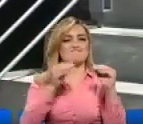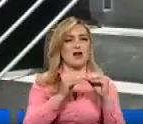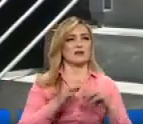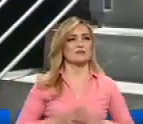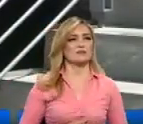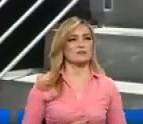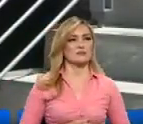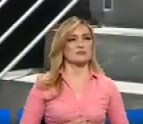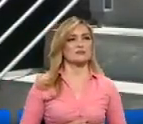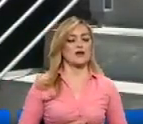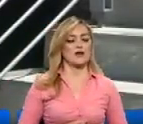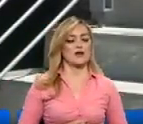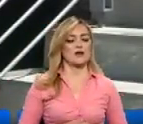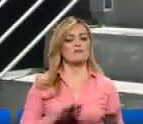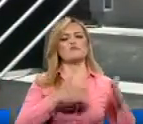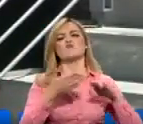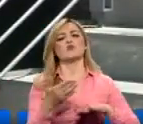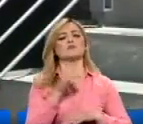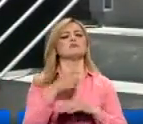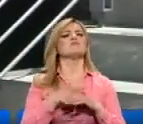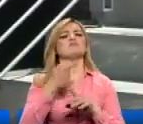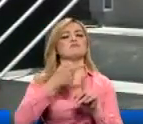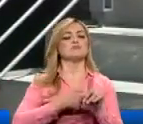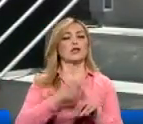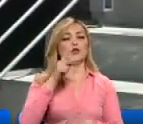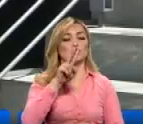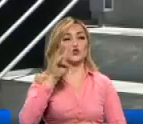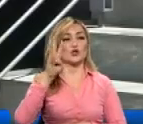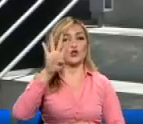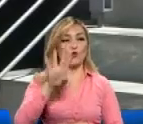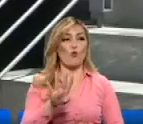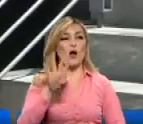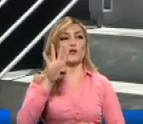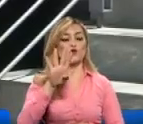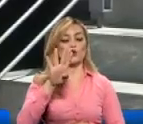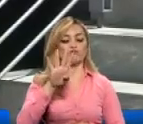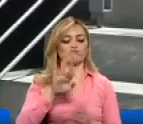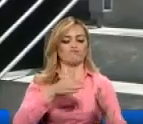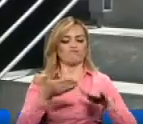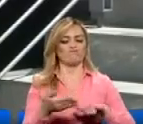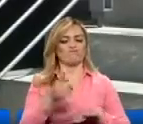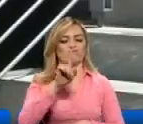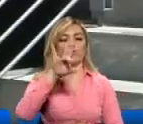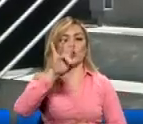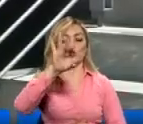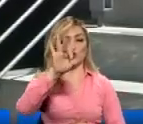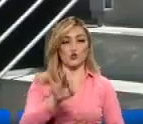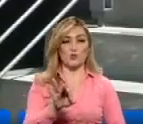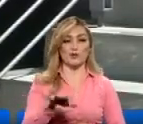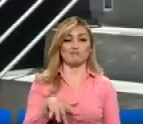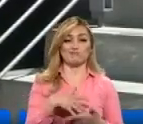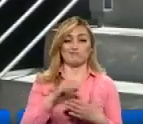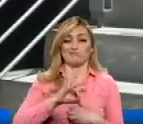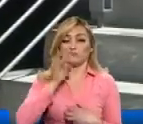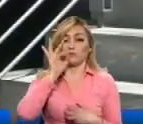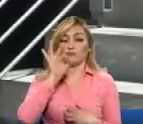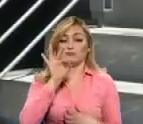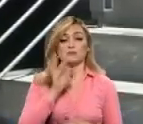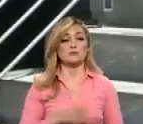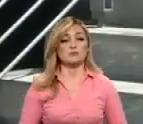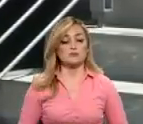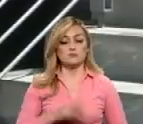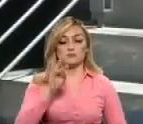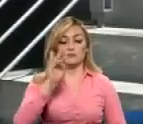levantado 264 cadáveres extrahospitalarios en la capital, de los cuales 189 son sospechosos de COVID-19